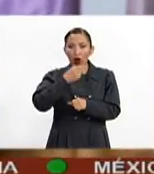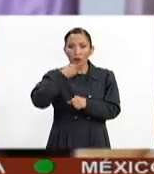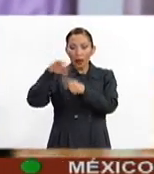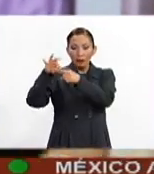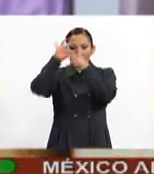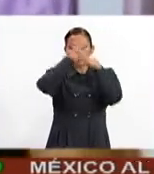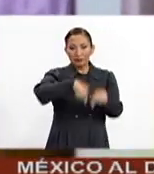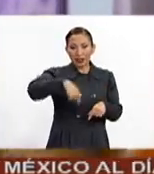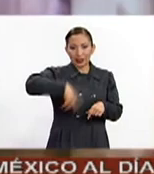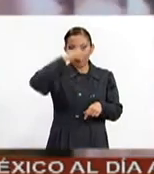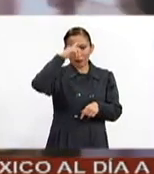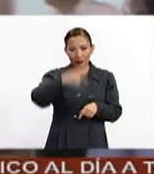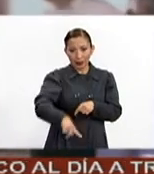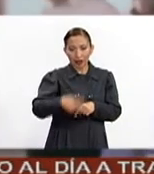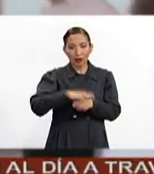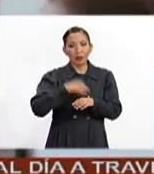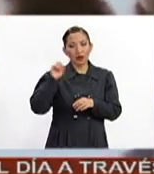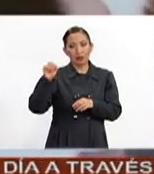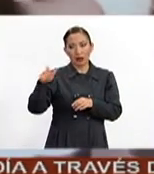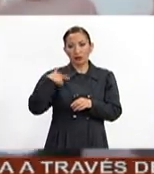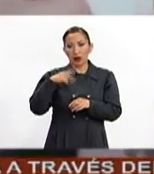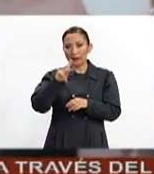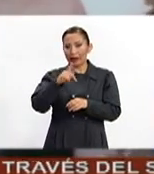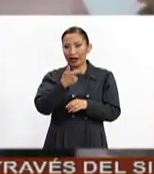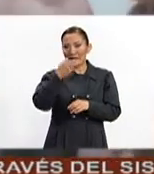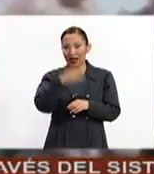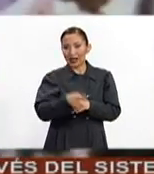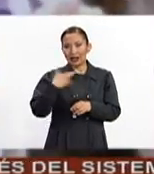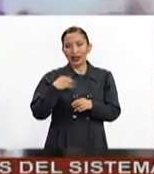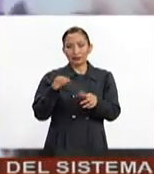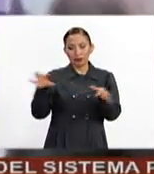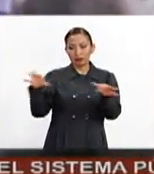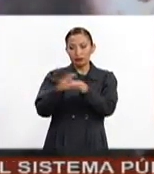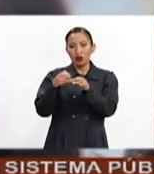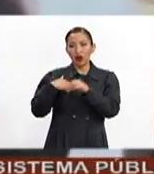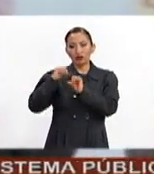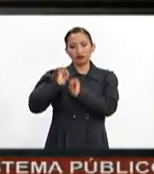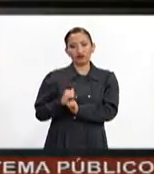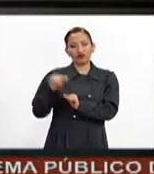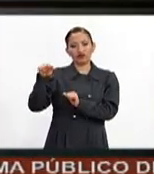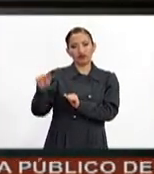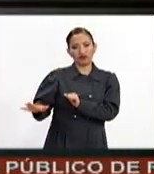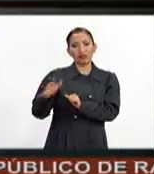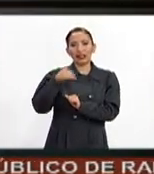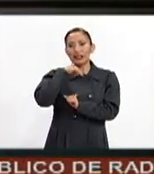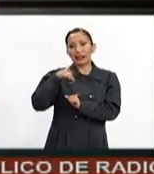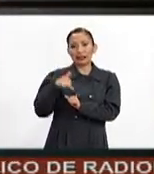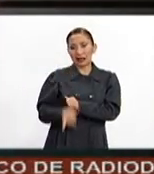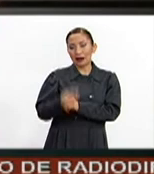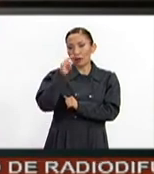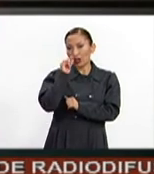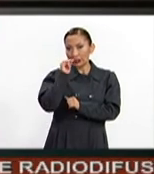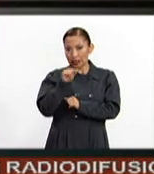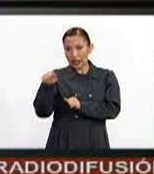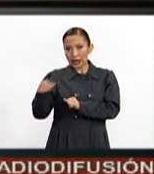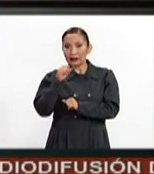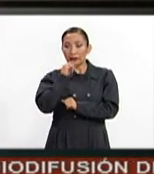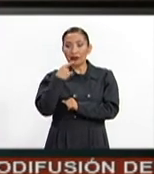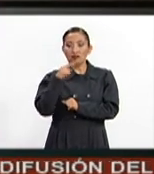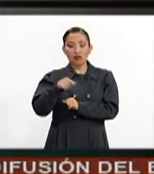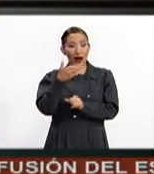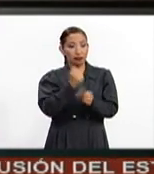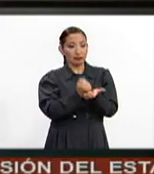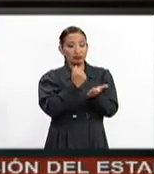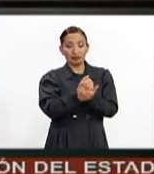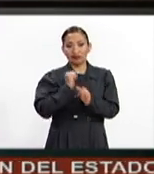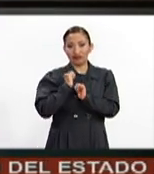sea extraditado a México por parte de la PGR en coordinación con las autoridades italianas. También hay reclamo por